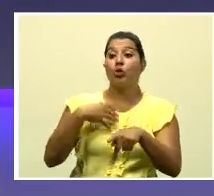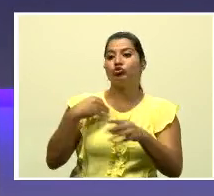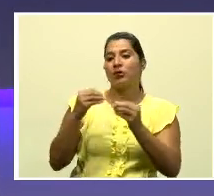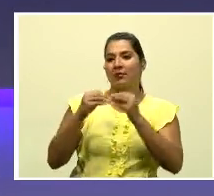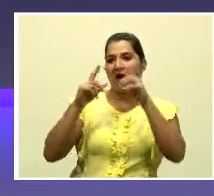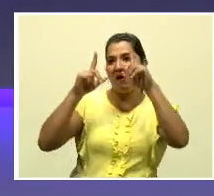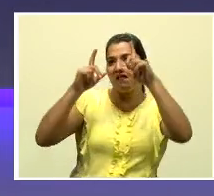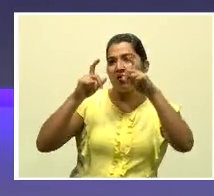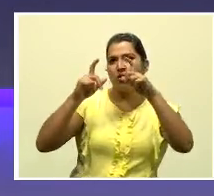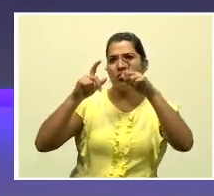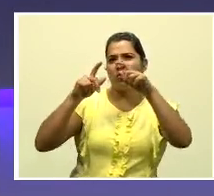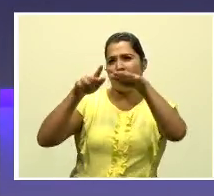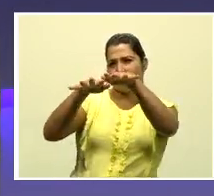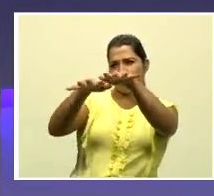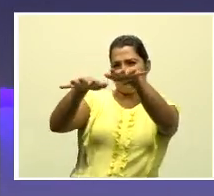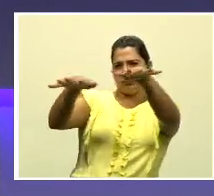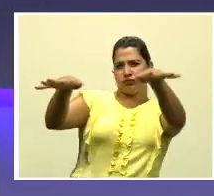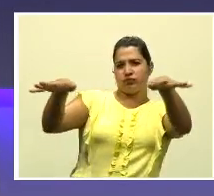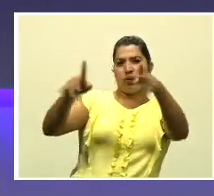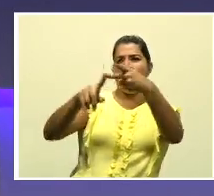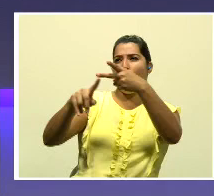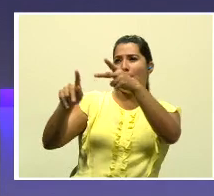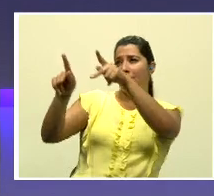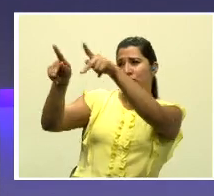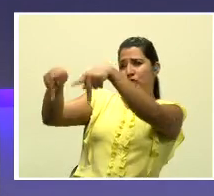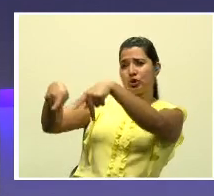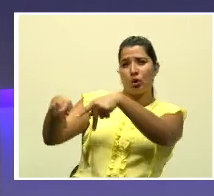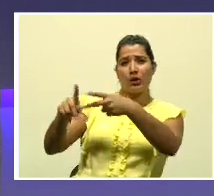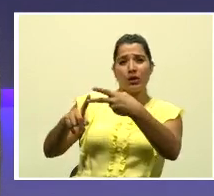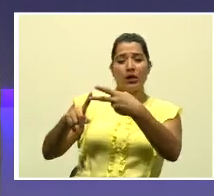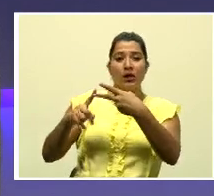yo, paisajes, retratos.